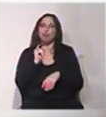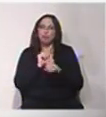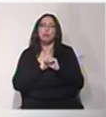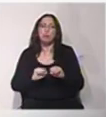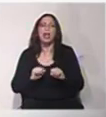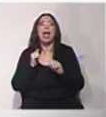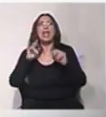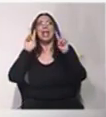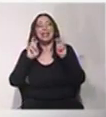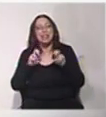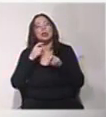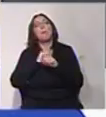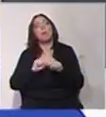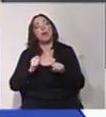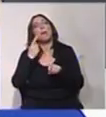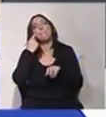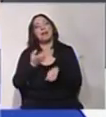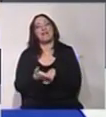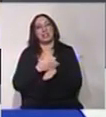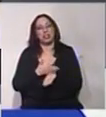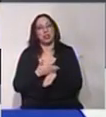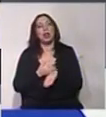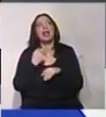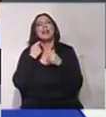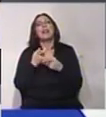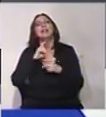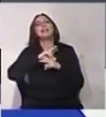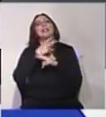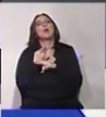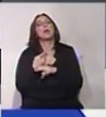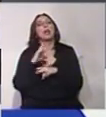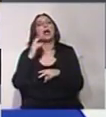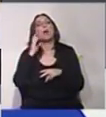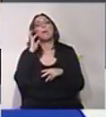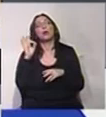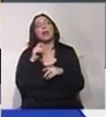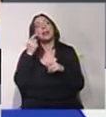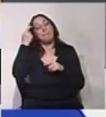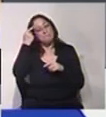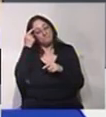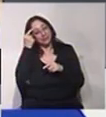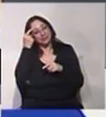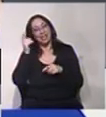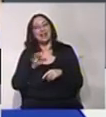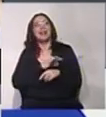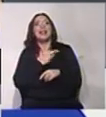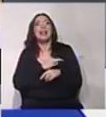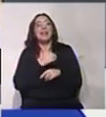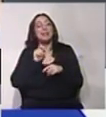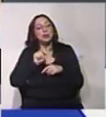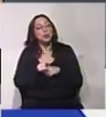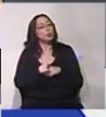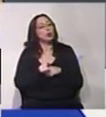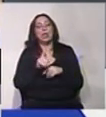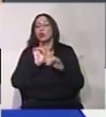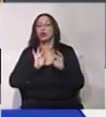casos que son netamente prevenibles. Disminuir. Y por lo menos darle la segunda oportunidad de pensar a ese individuo de que la vida suya es suya y nada